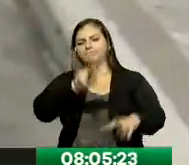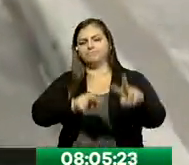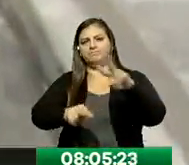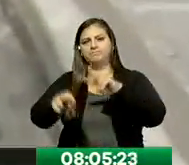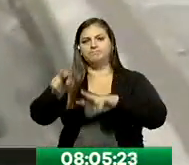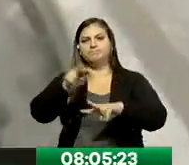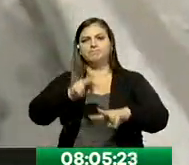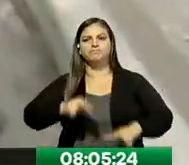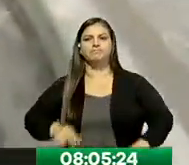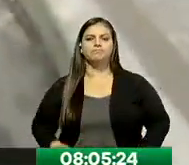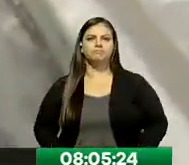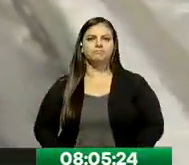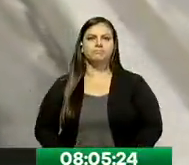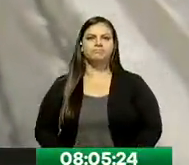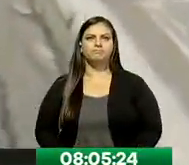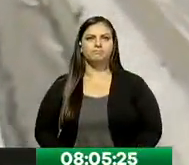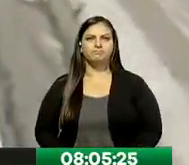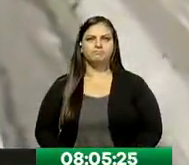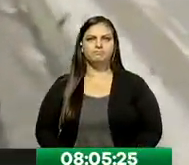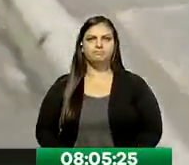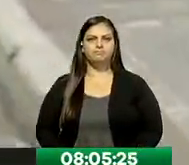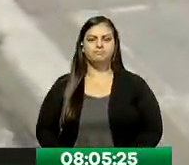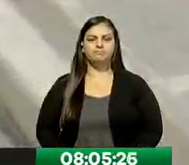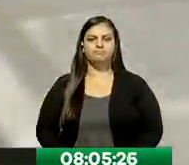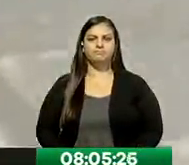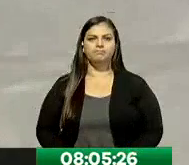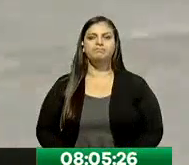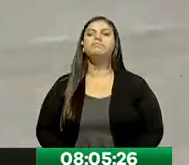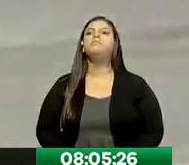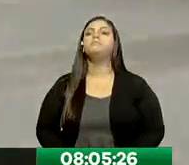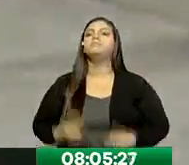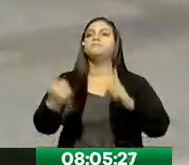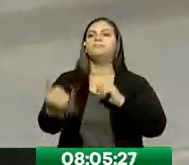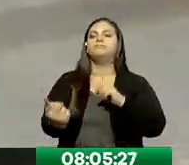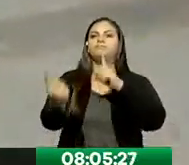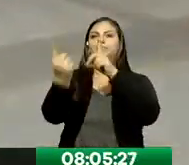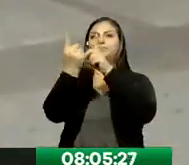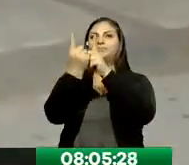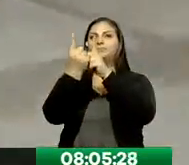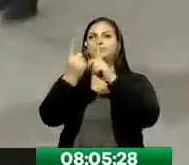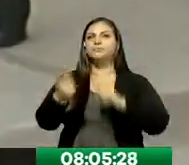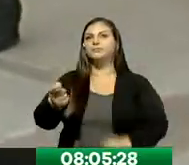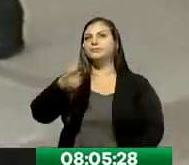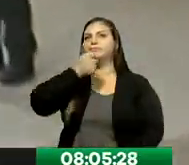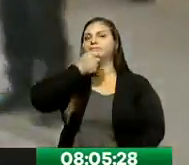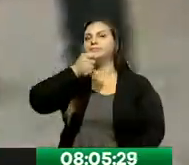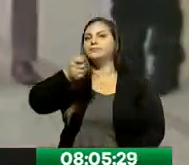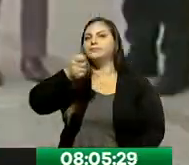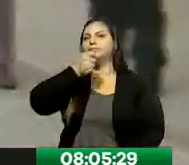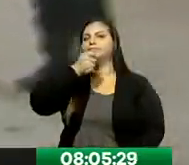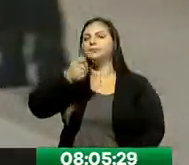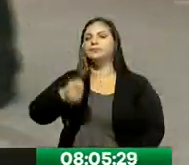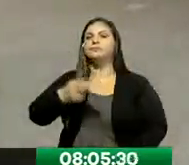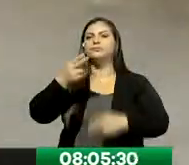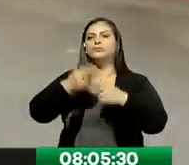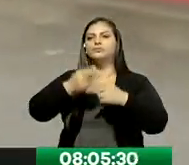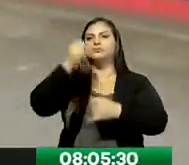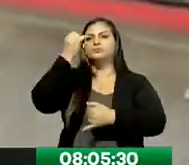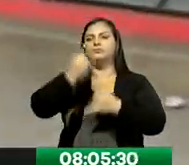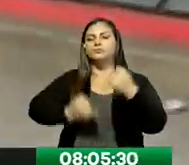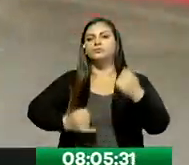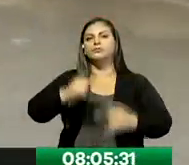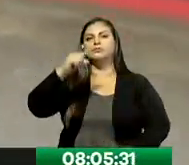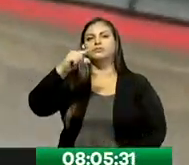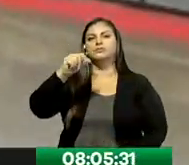comodidad o para la ciudadanía. Por acá rápidamente al diálogo en vivo y en directo con el mayor Gallegos, quien está al mando de esta